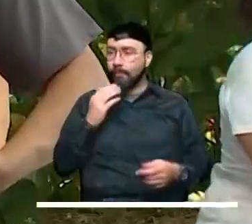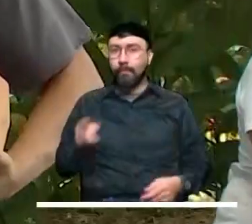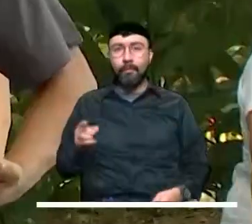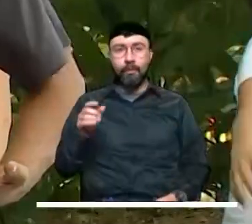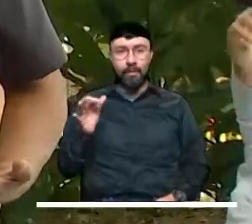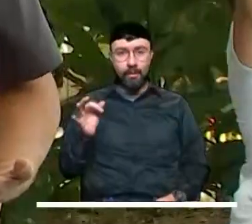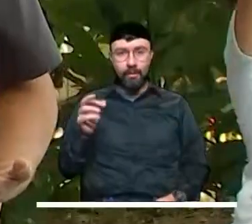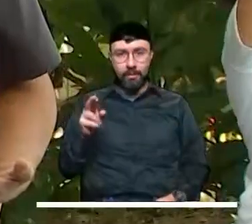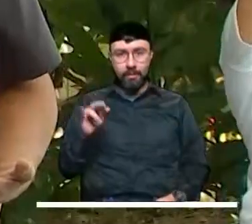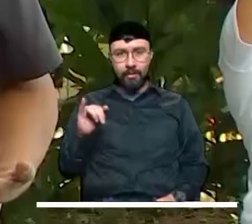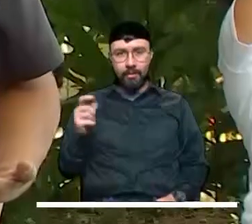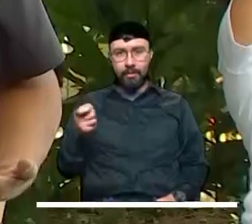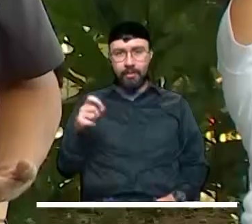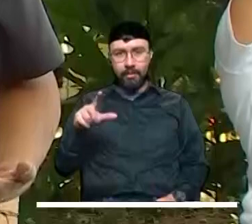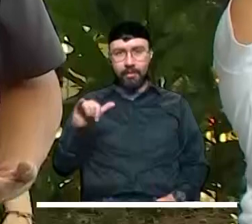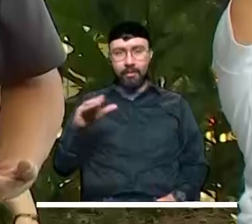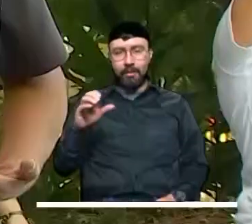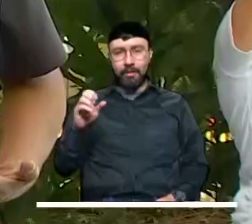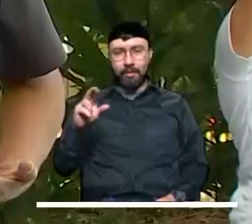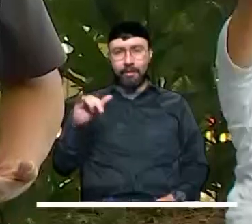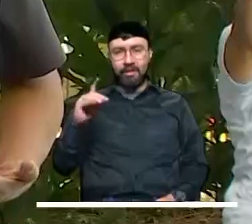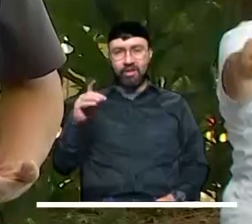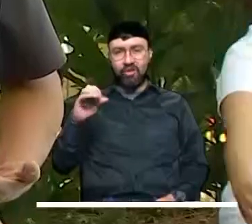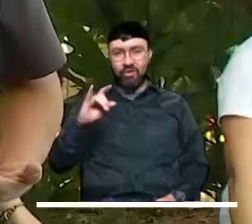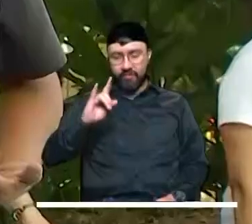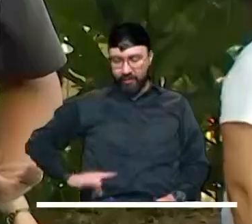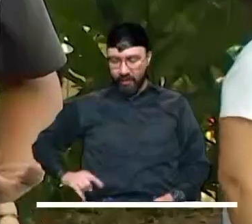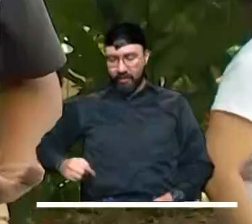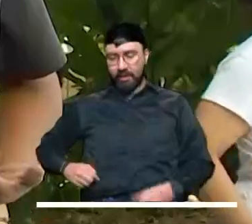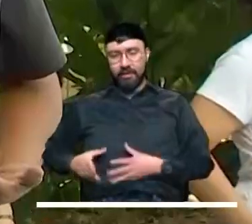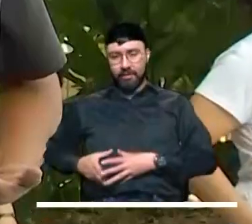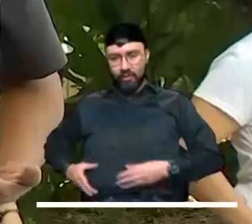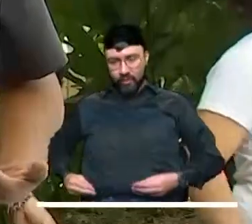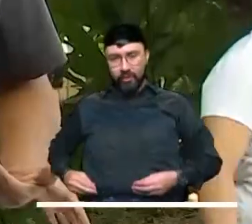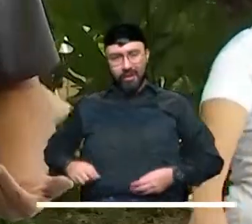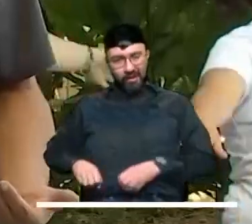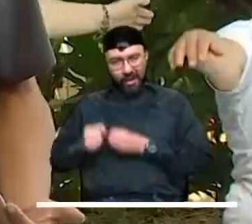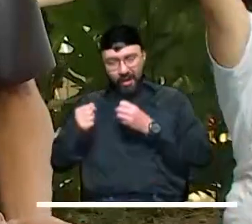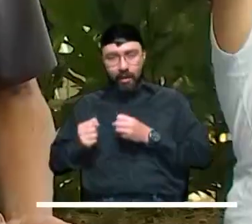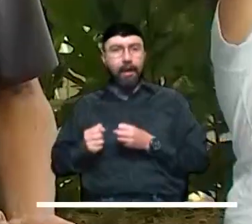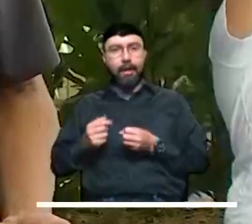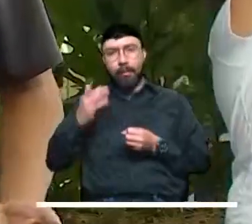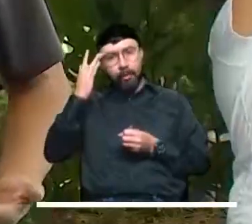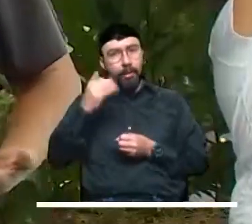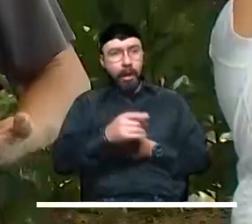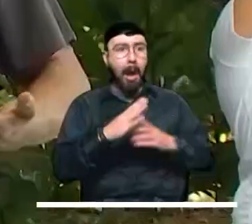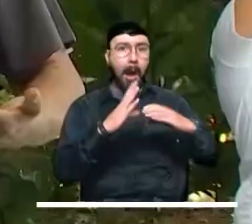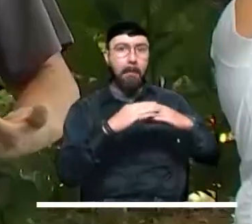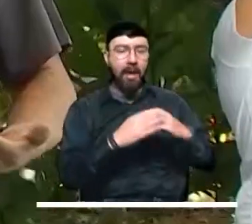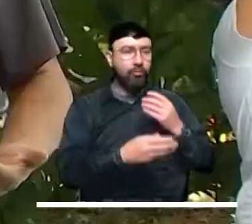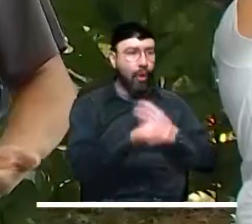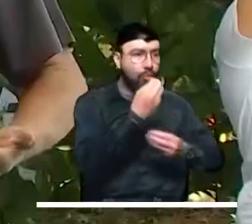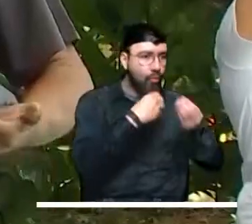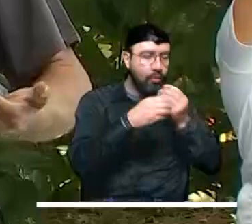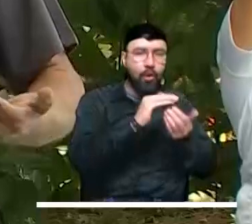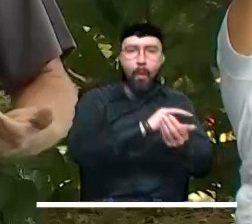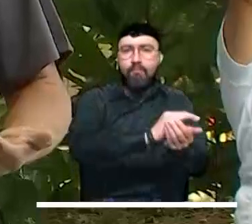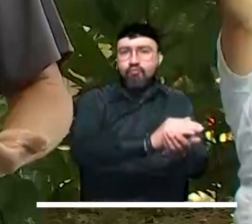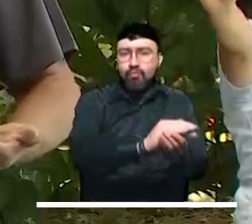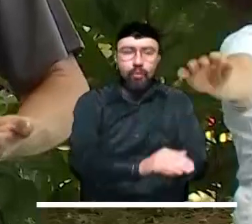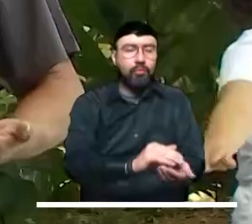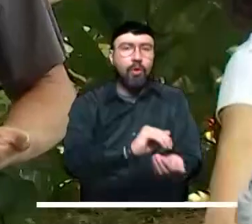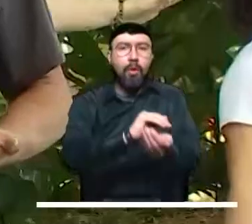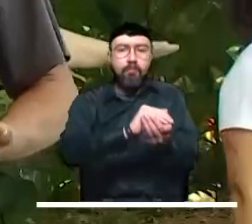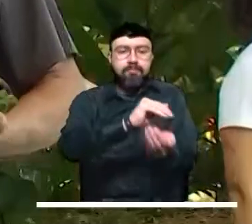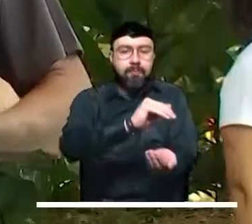los que más alteran el hígado, ¿sí? Son todo lo que consumimos de panadería, todo lo de estos buñuelos, los pan